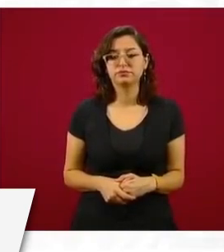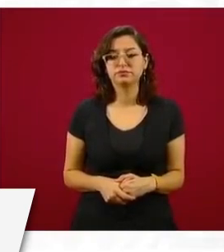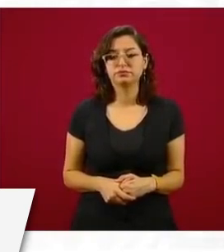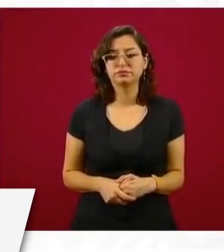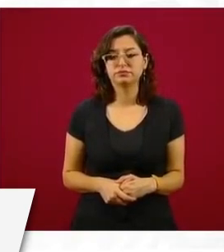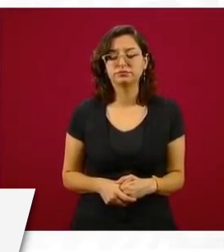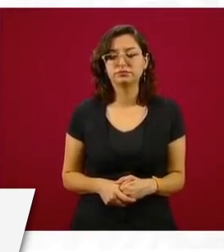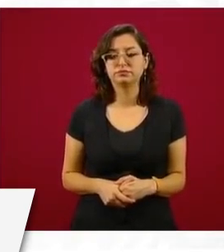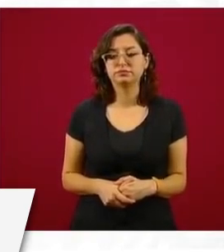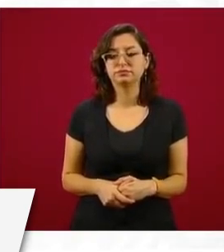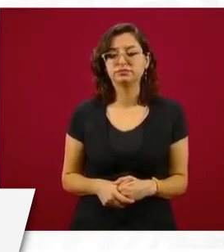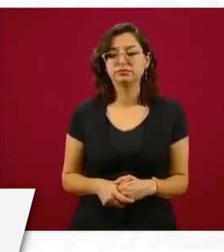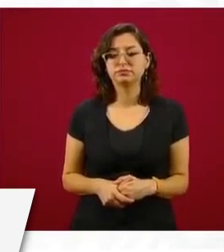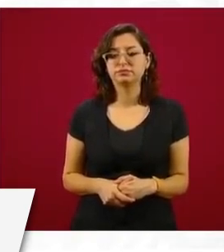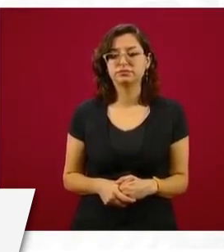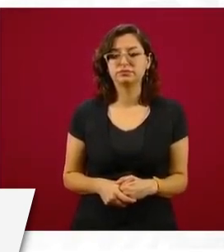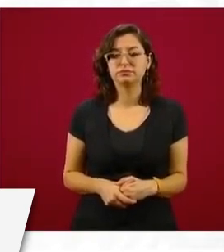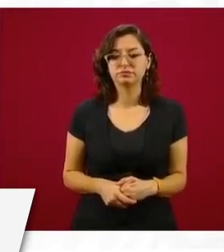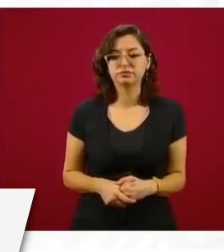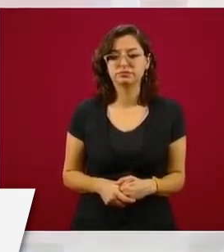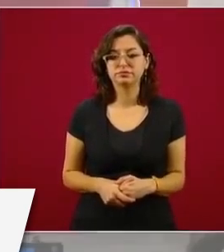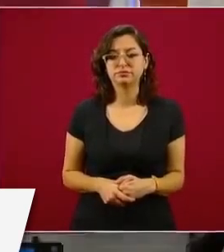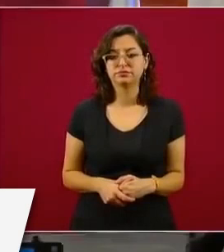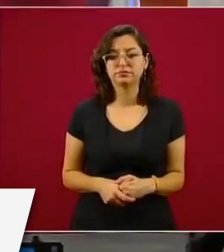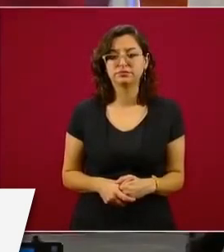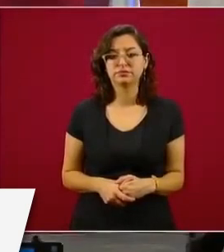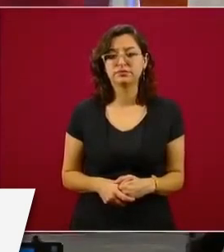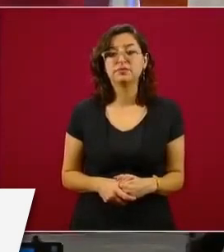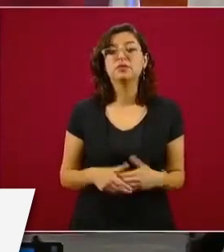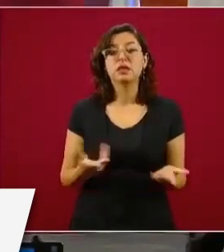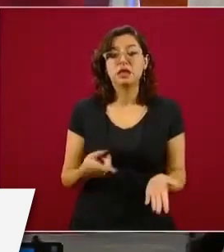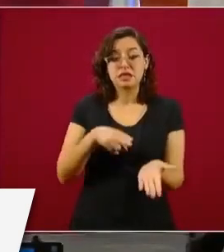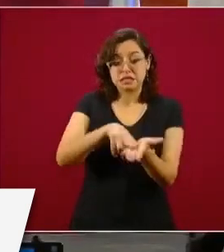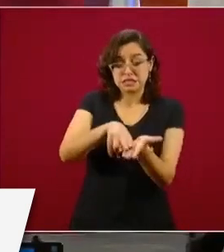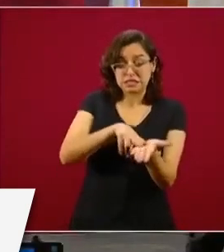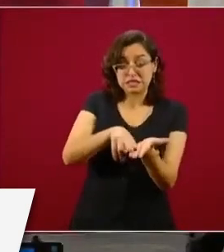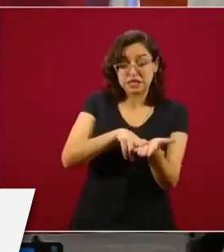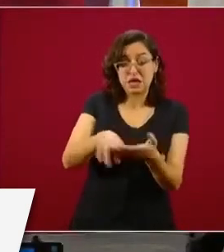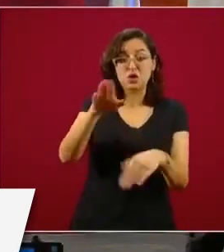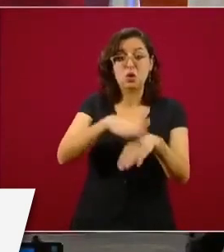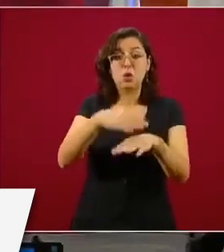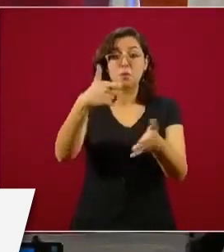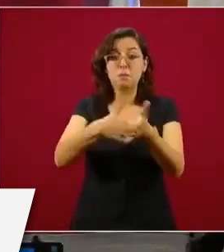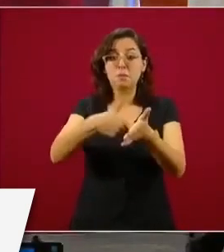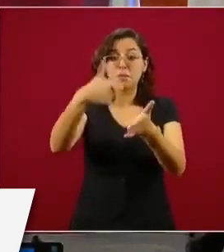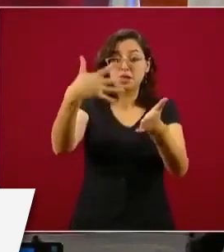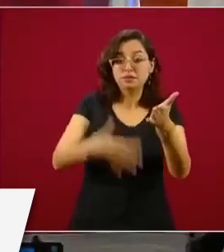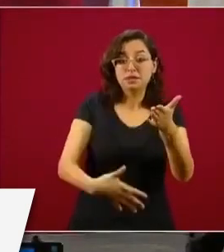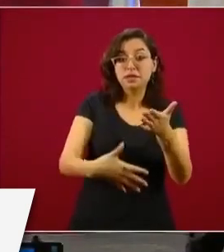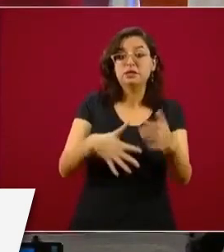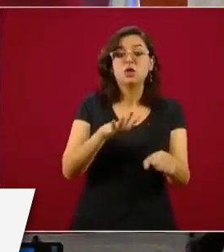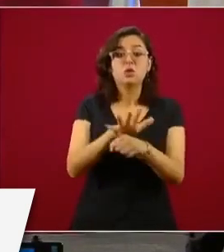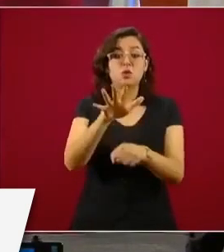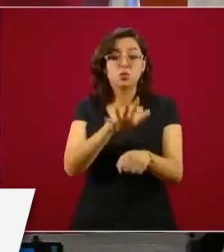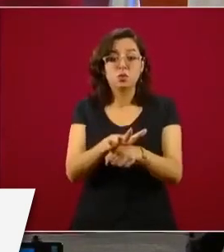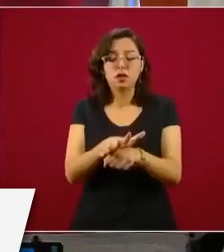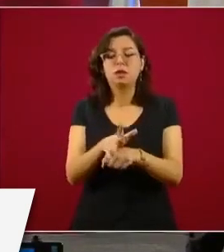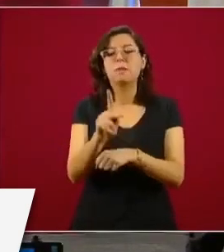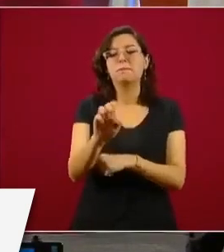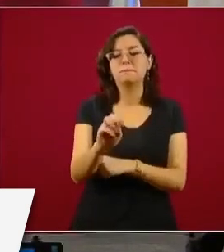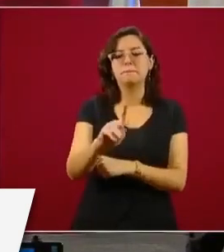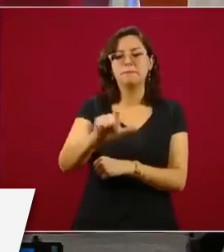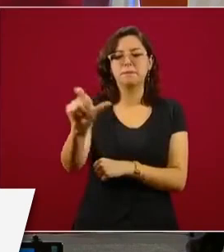Monclova, Coahuila, 20 pesos con 15 centavos. Mientras que para el diésel, la más barata, 15.49, franquicia